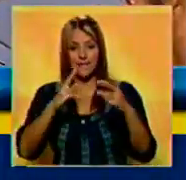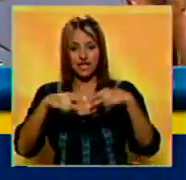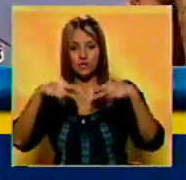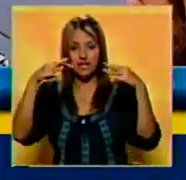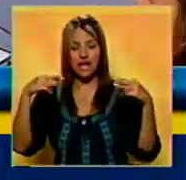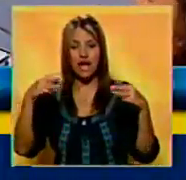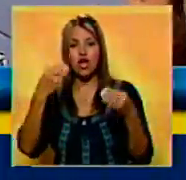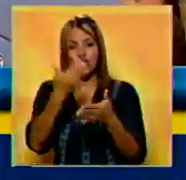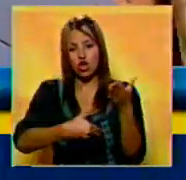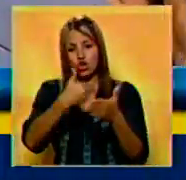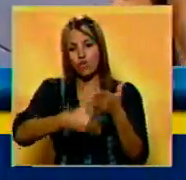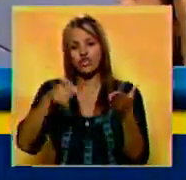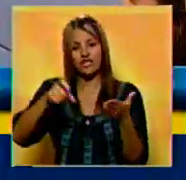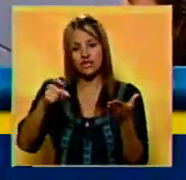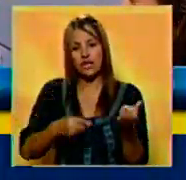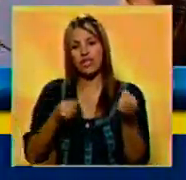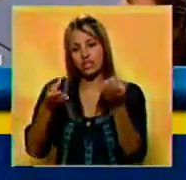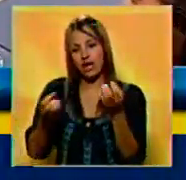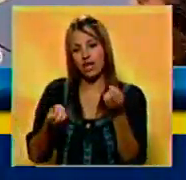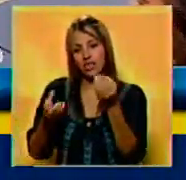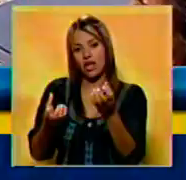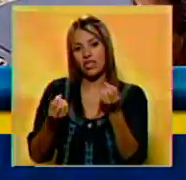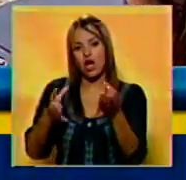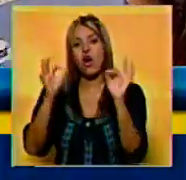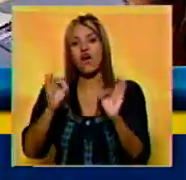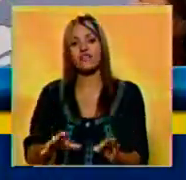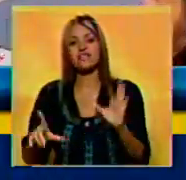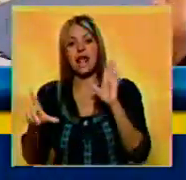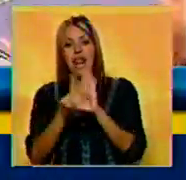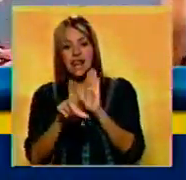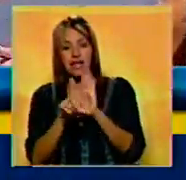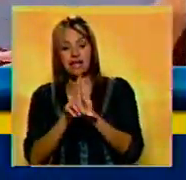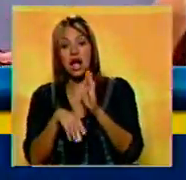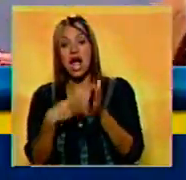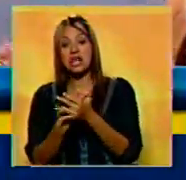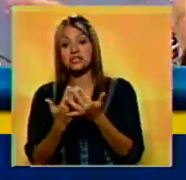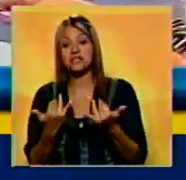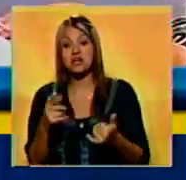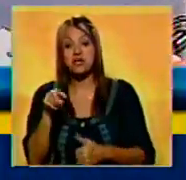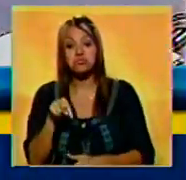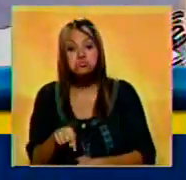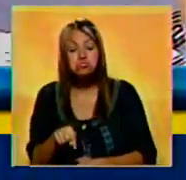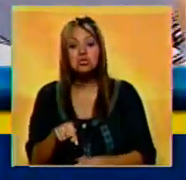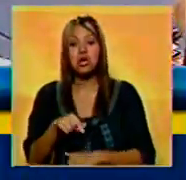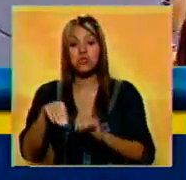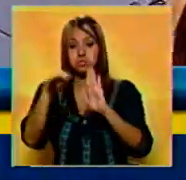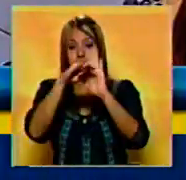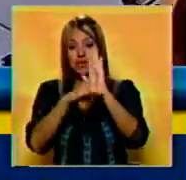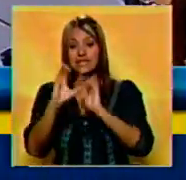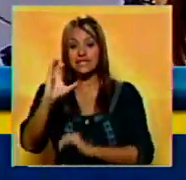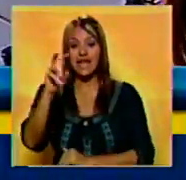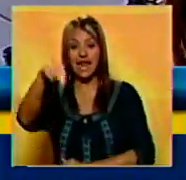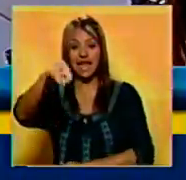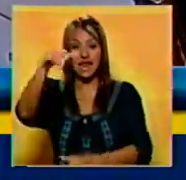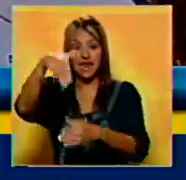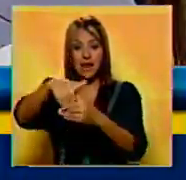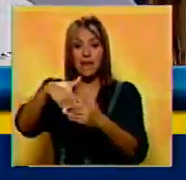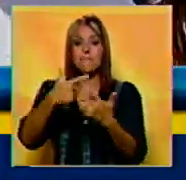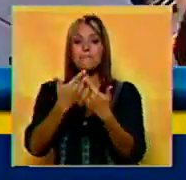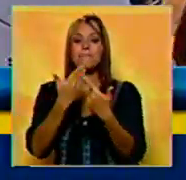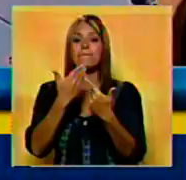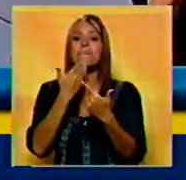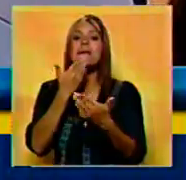presentando allí la documentación necesaria para la legalización de este trámite. Hasta hoy, según el cronograma del Consejo Nacional Electoral, se permite